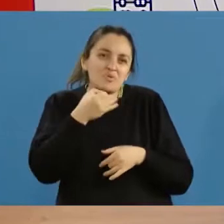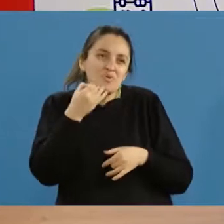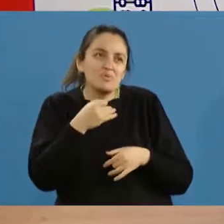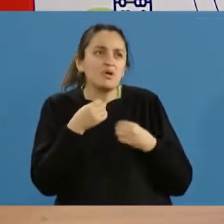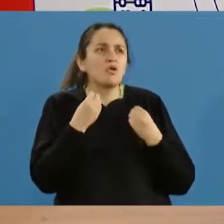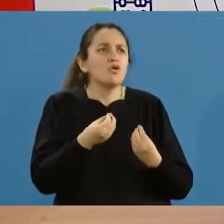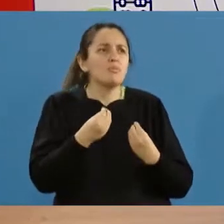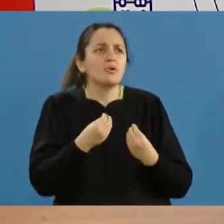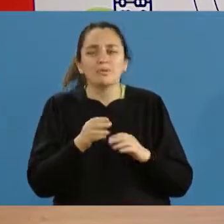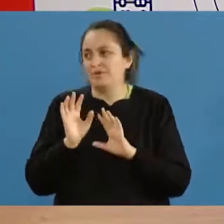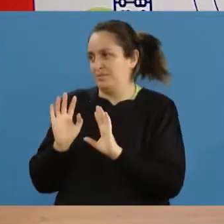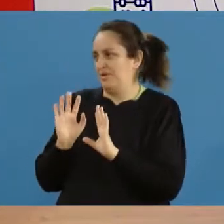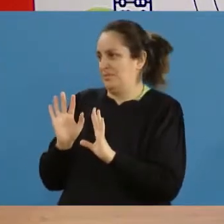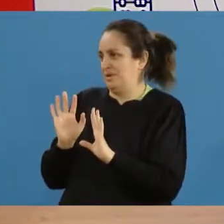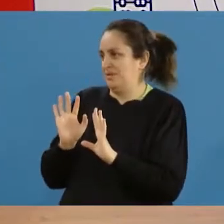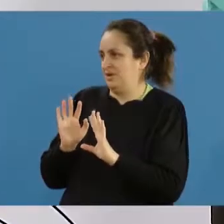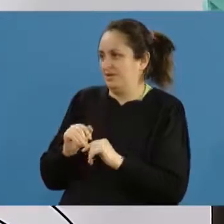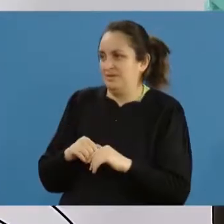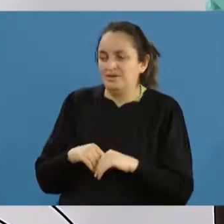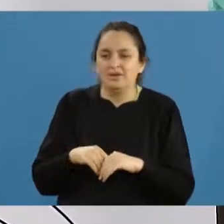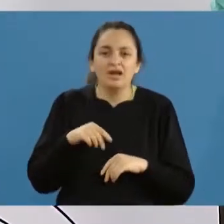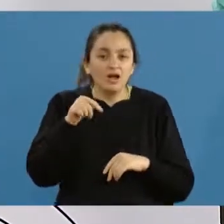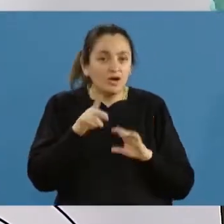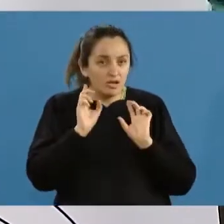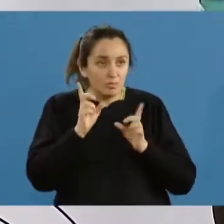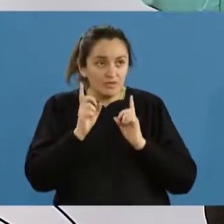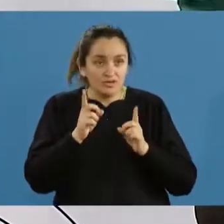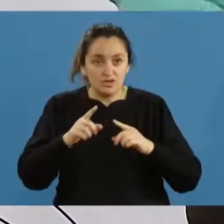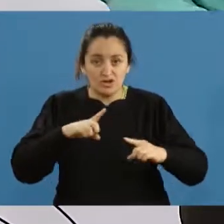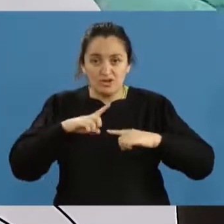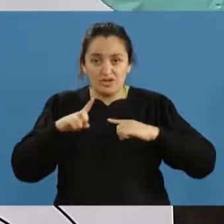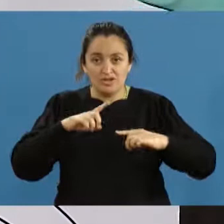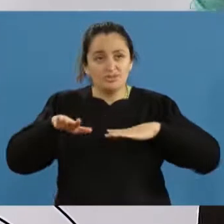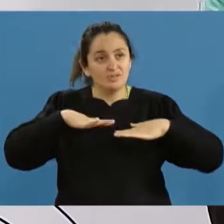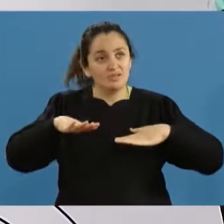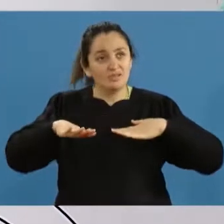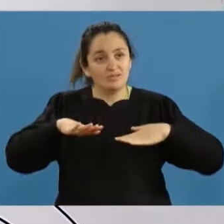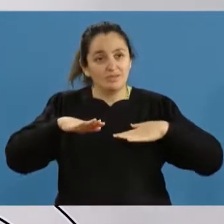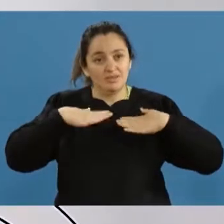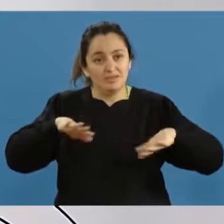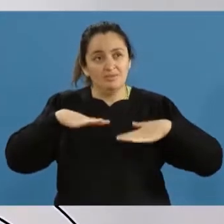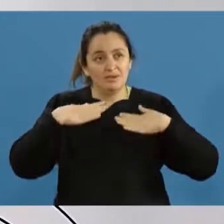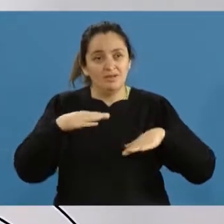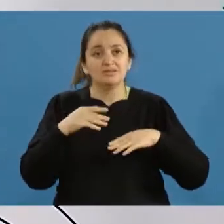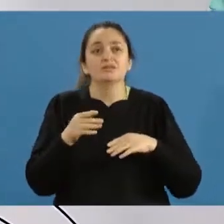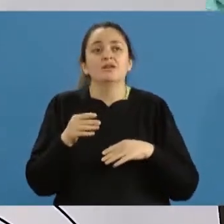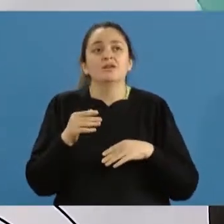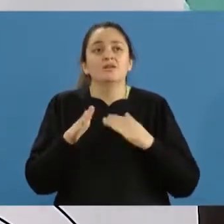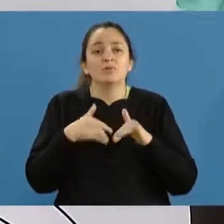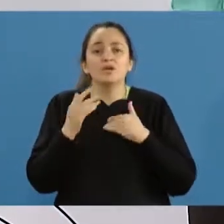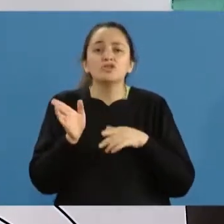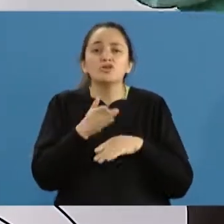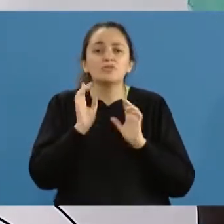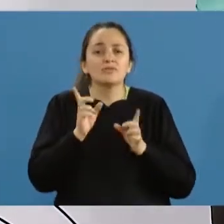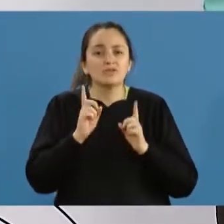es? No, pero pará, porque primero te tengo que decir que vamos a jugar con los profes de la Coordinación de Educación Física y con todos los profes de la DGE. Mirá qué bien, mirá qué